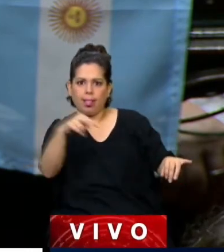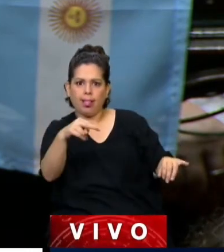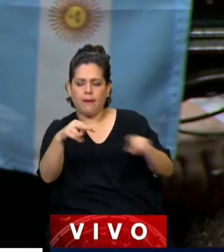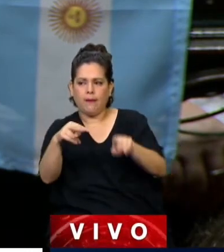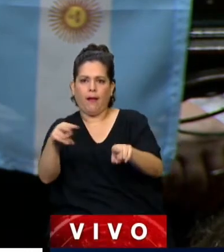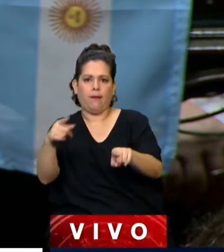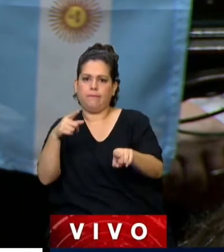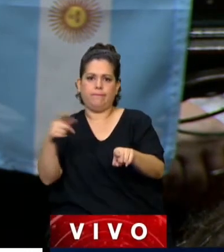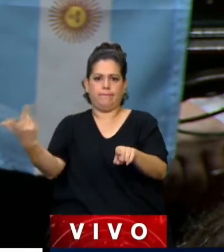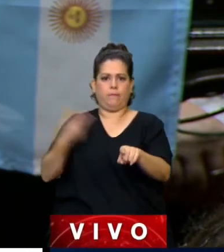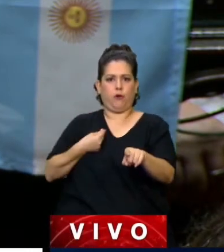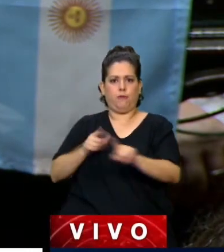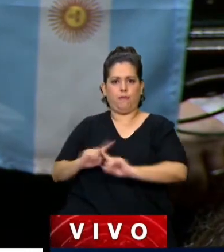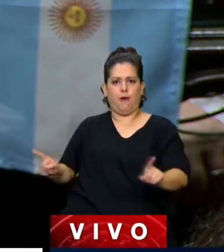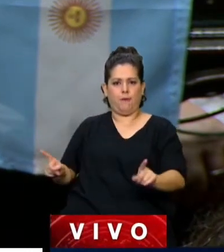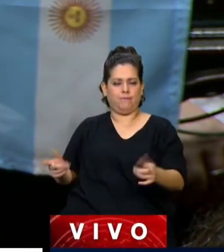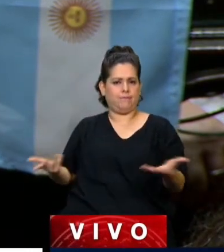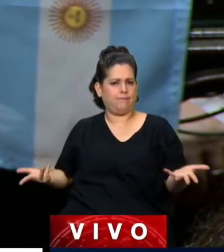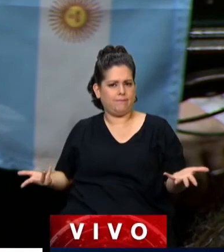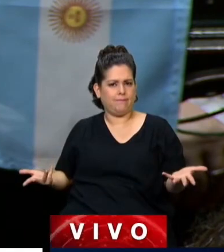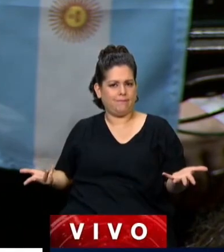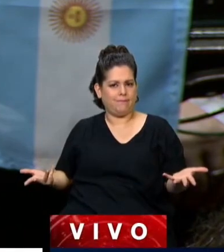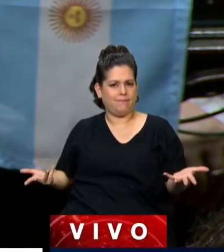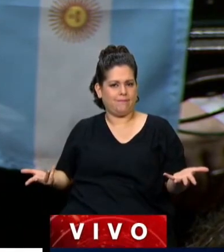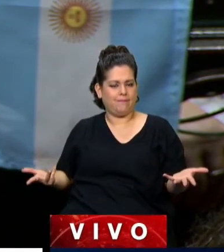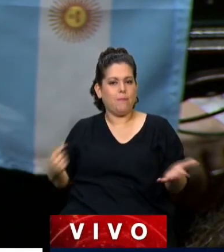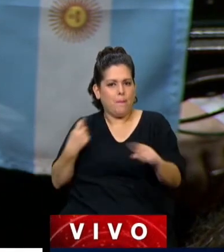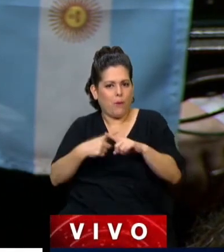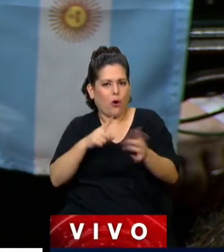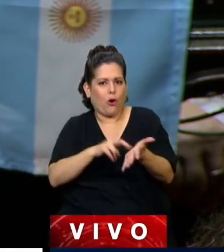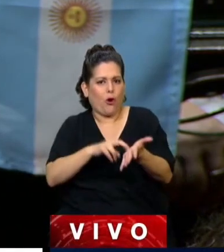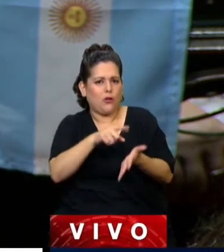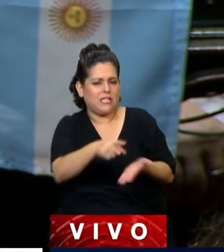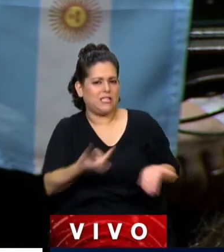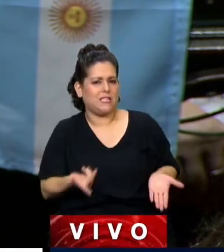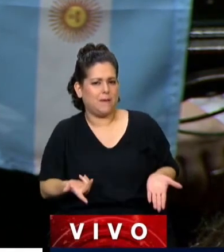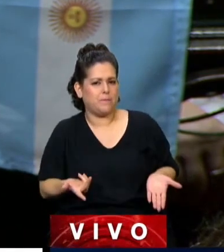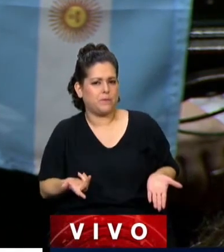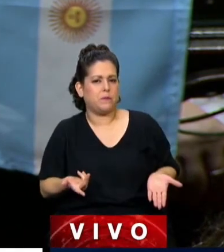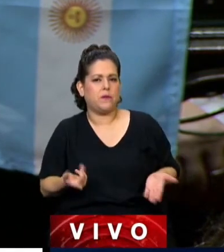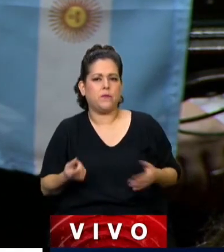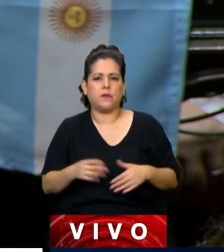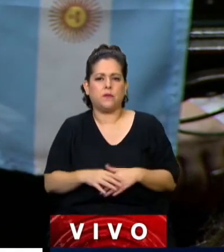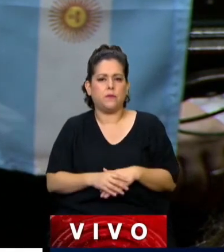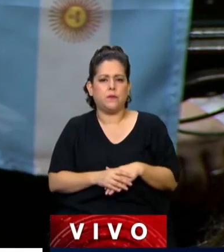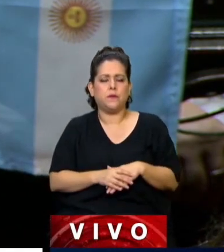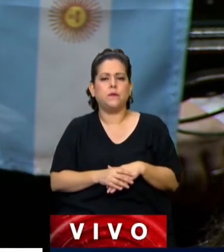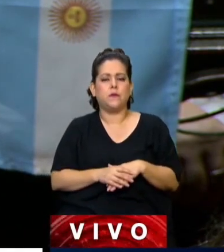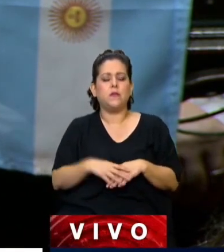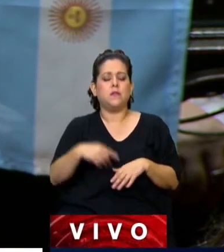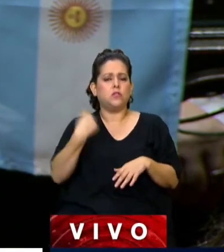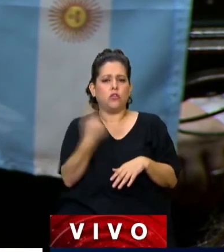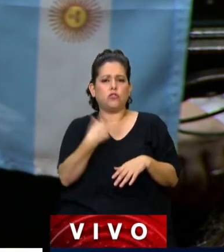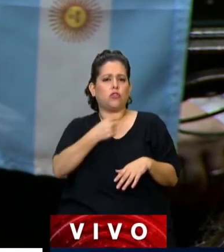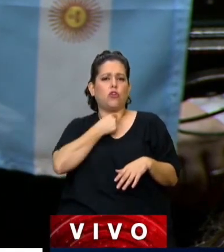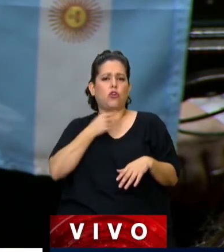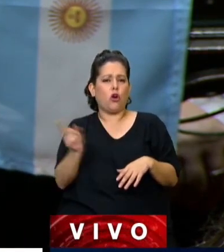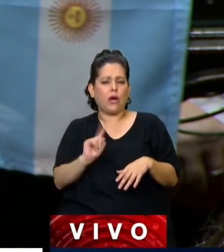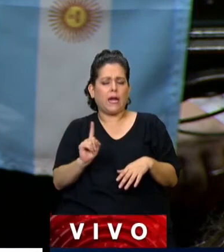política lo tenemos que decir en voz alta. Si nosotros no queremos muchas